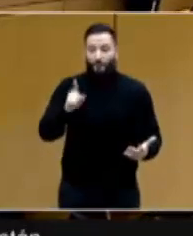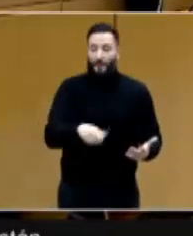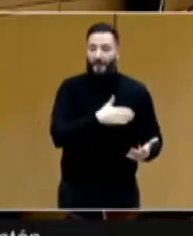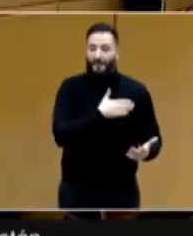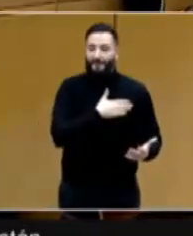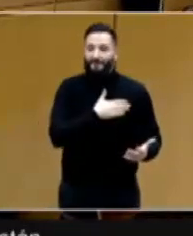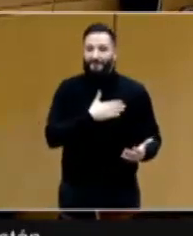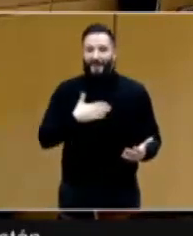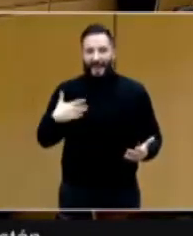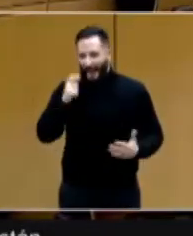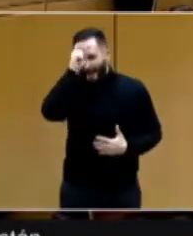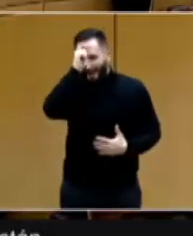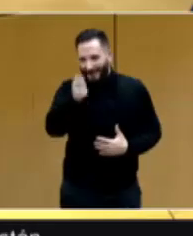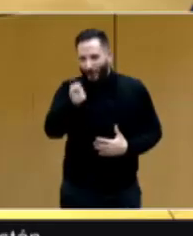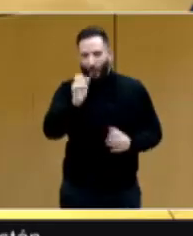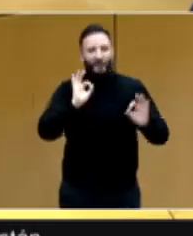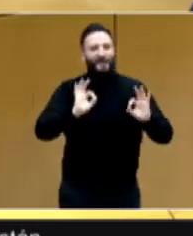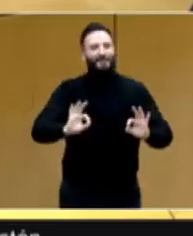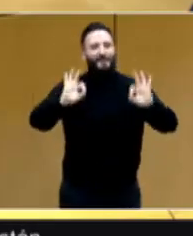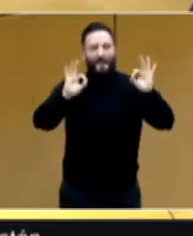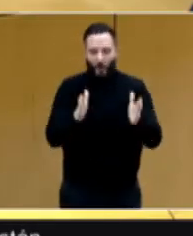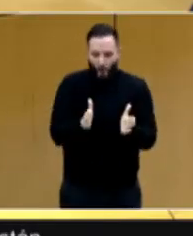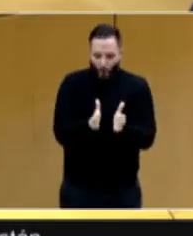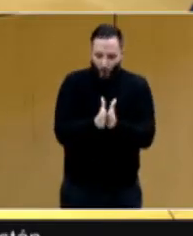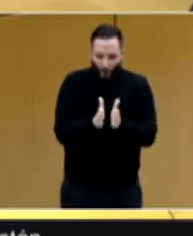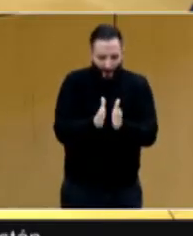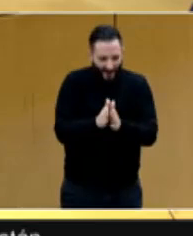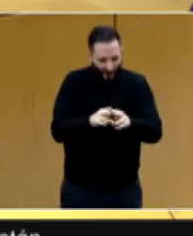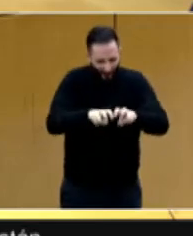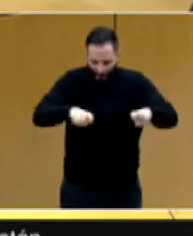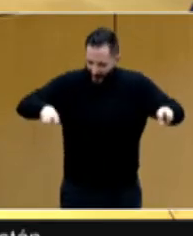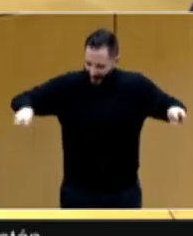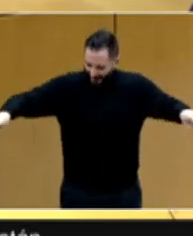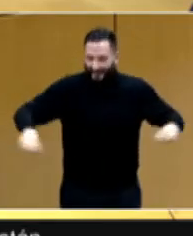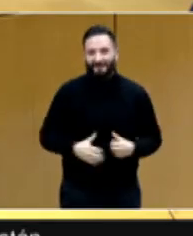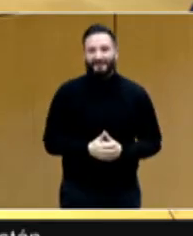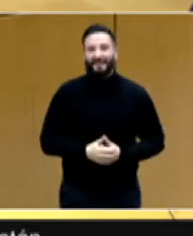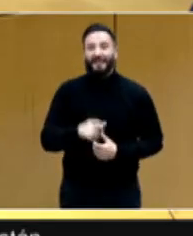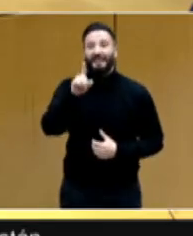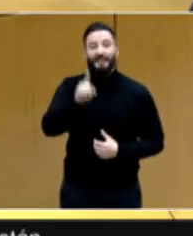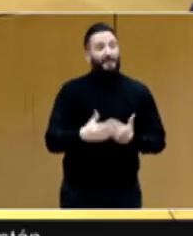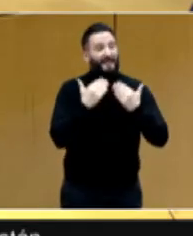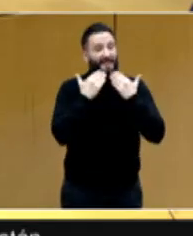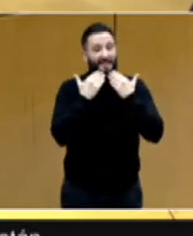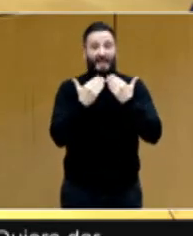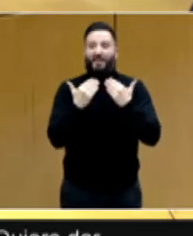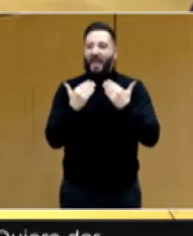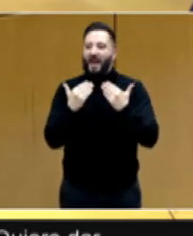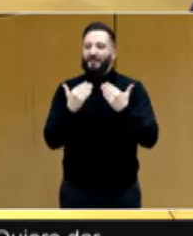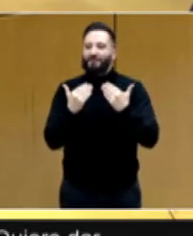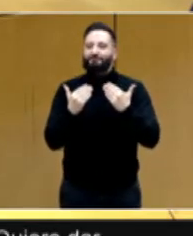dar un saludo especial a mis a mis compañeros de mesa y agradecer también la